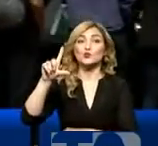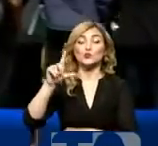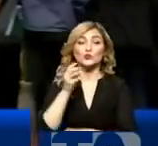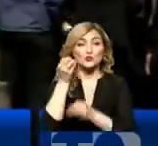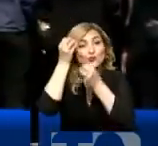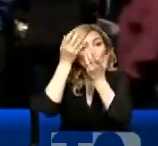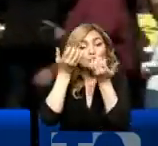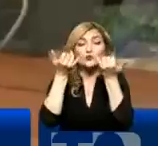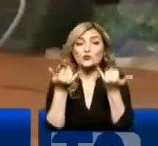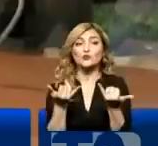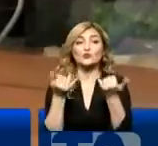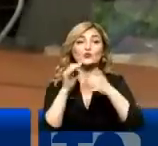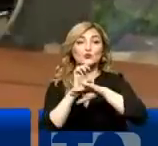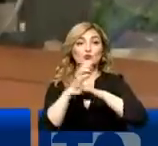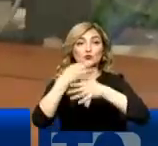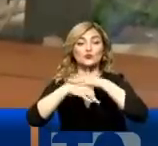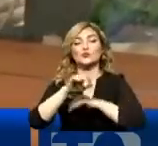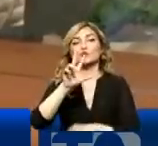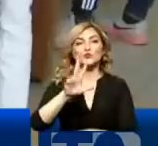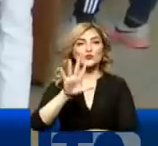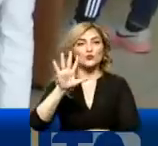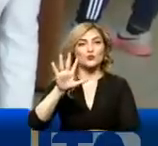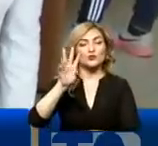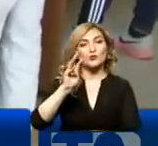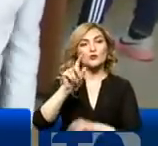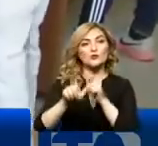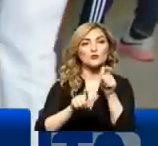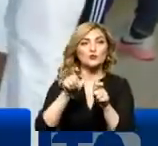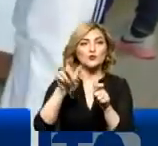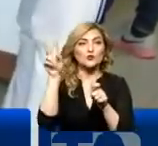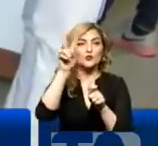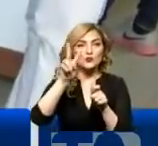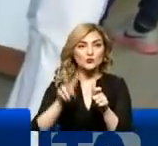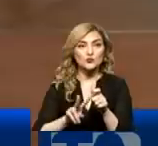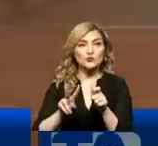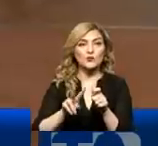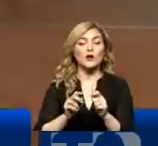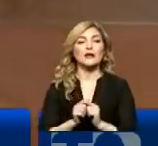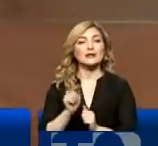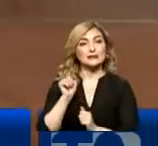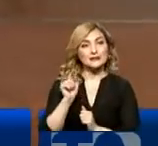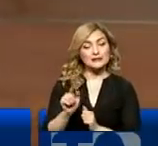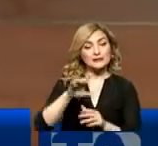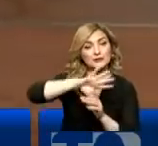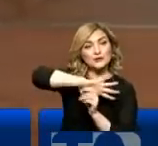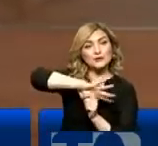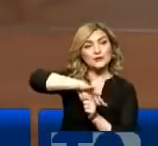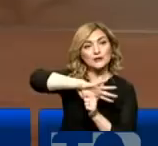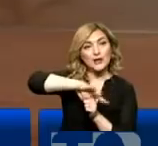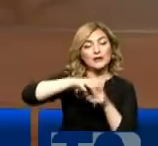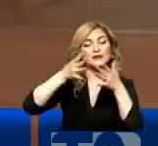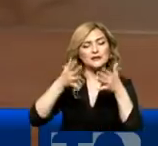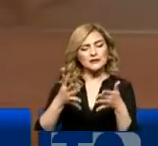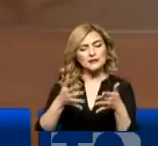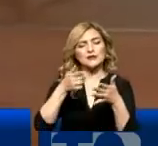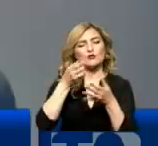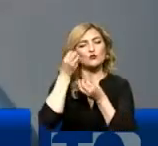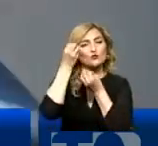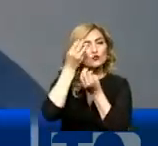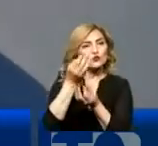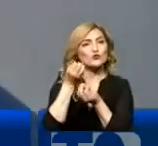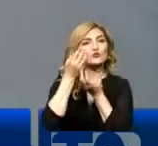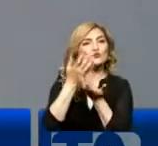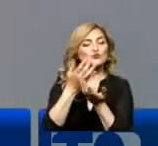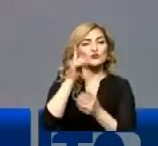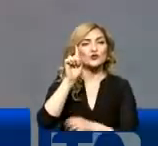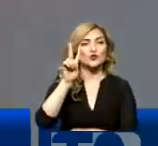actualmente en el país se encuentran 356.000 ciudadanos venezolanos, de los cuales la Cancillería ha generado información